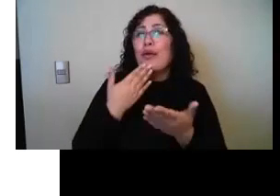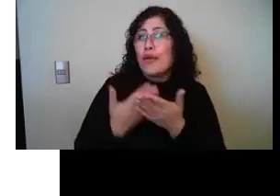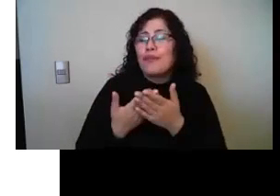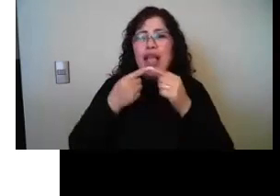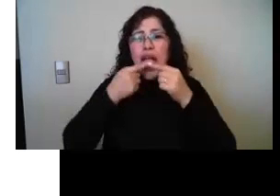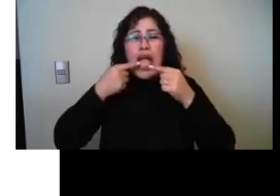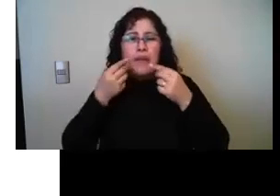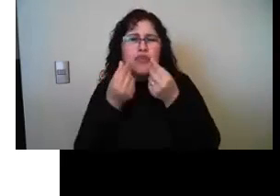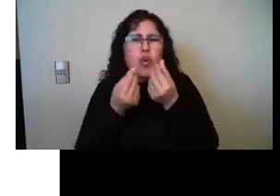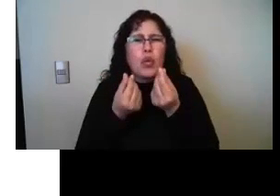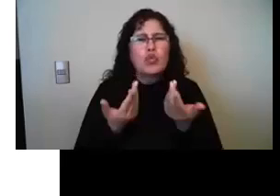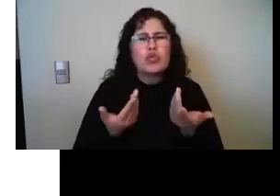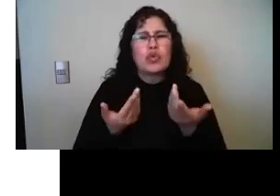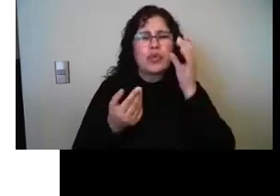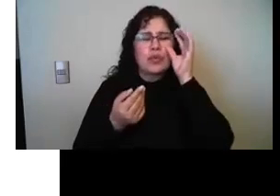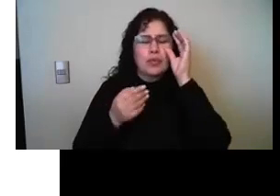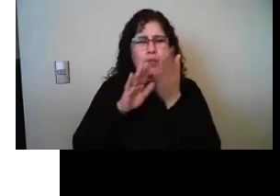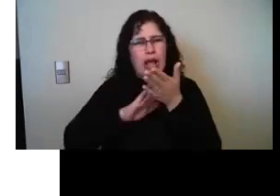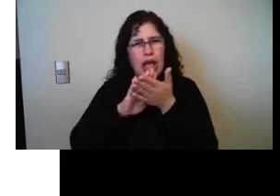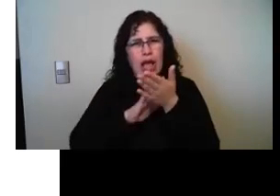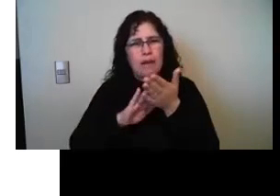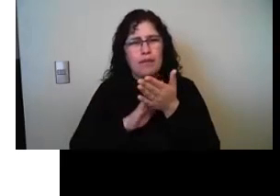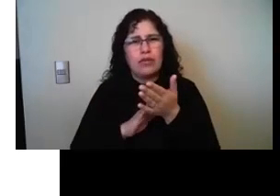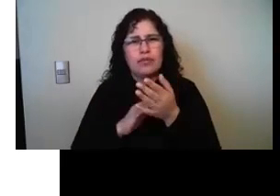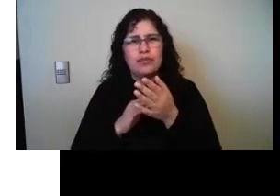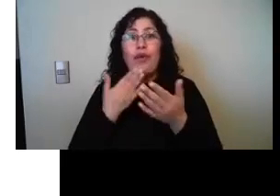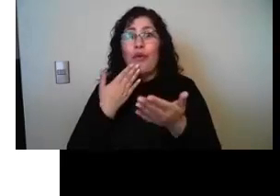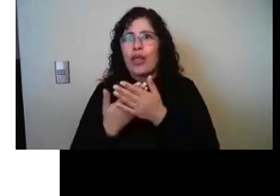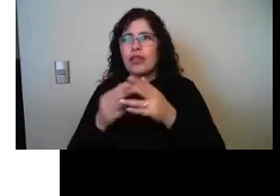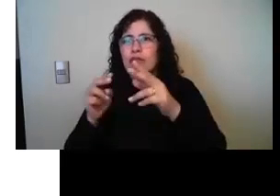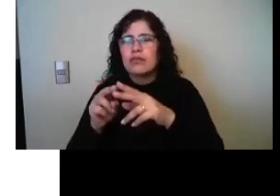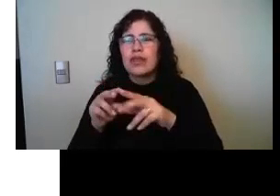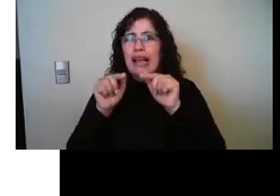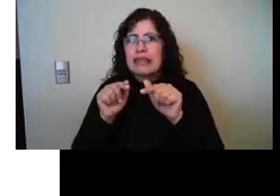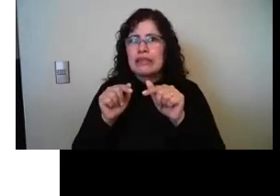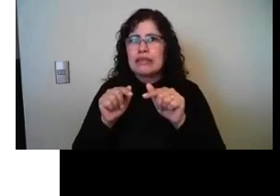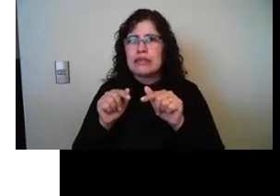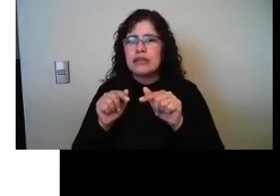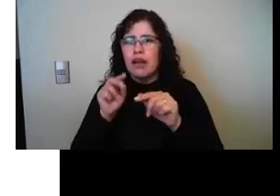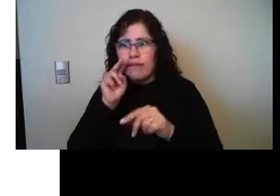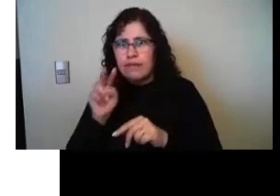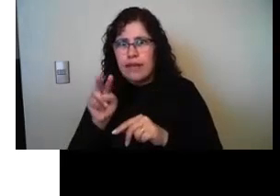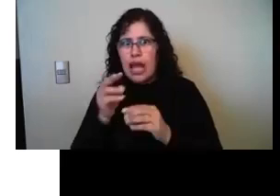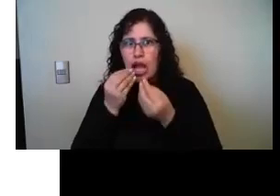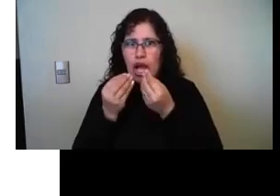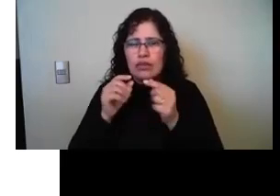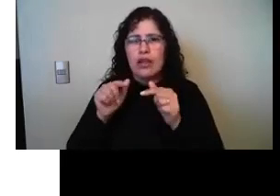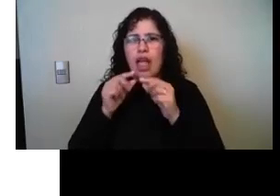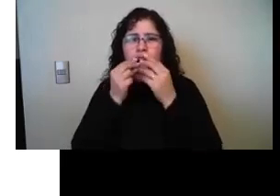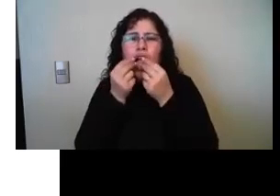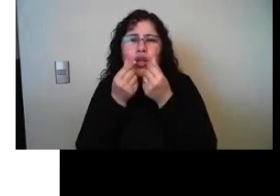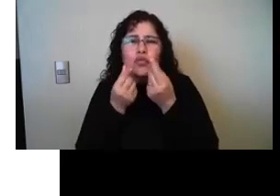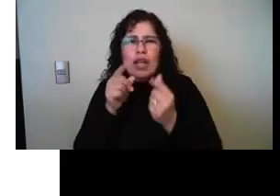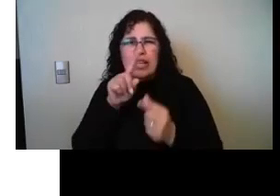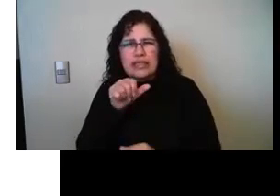casos, ¿cierto?, o la mayoría de los casos, la salivación. Y la salivación está asociada a la funcionalidad de los